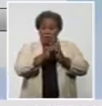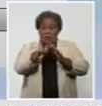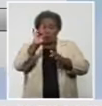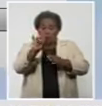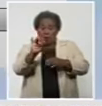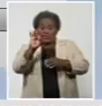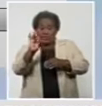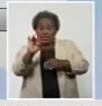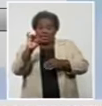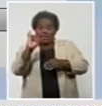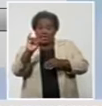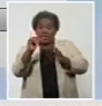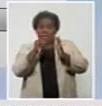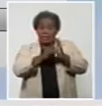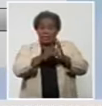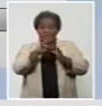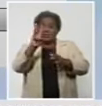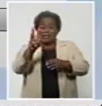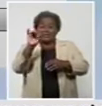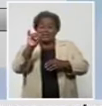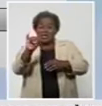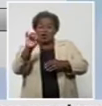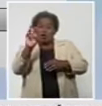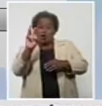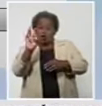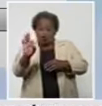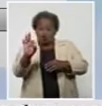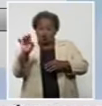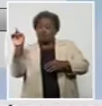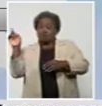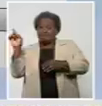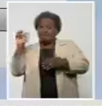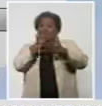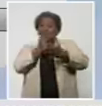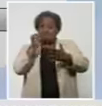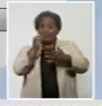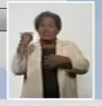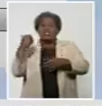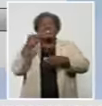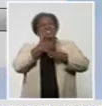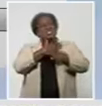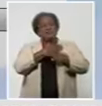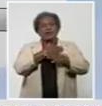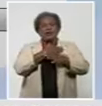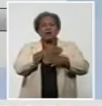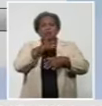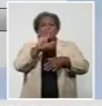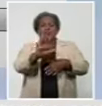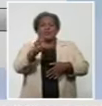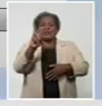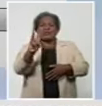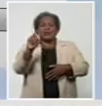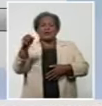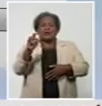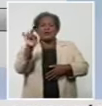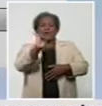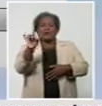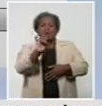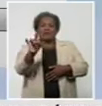10.976.368 casos confirmados, que eso representa el 53,99%, eso es